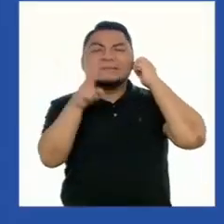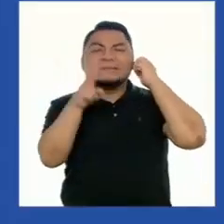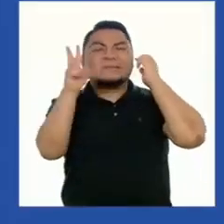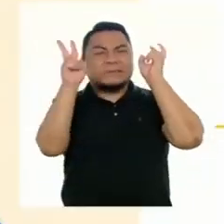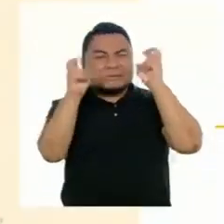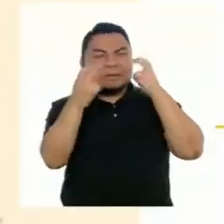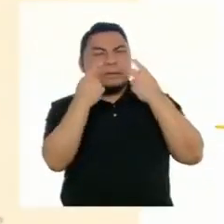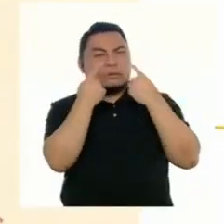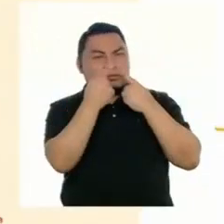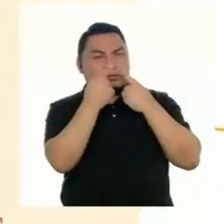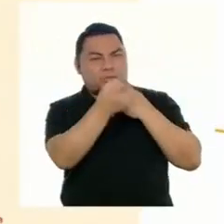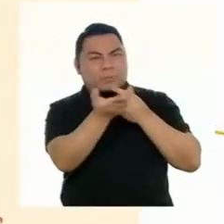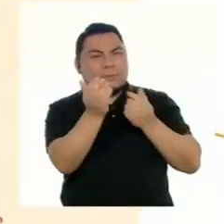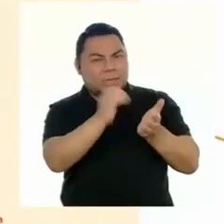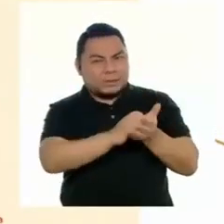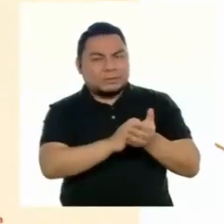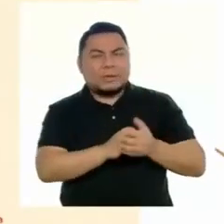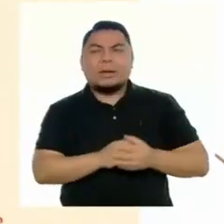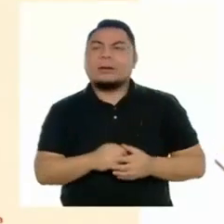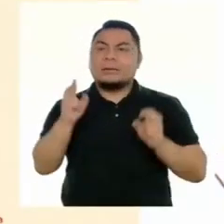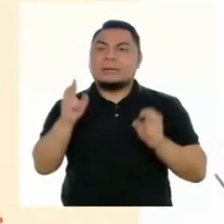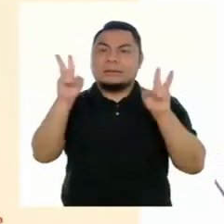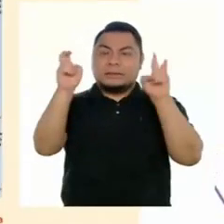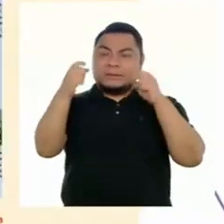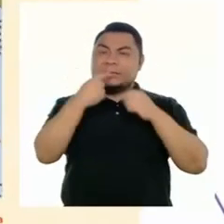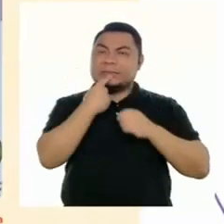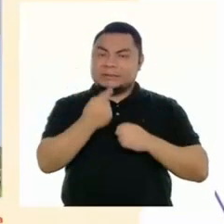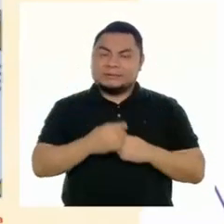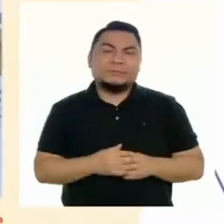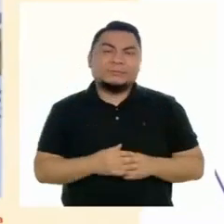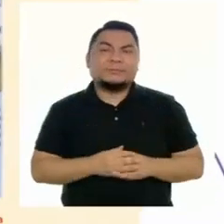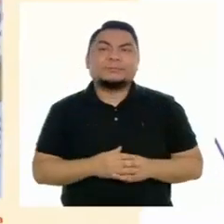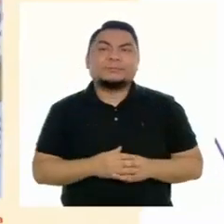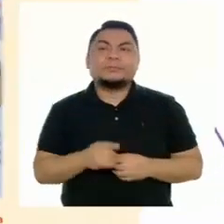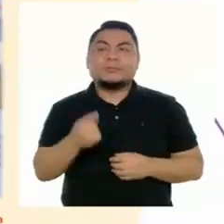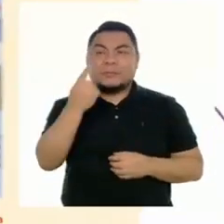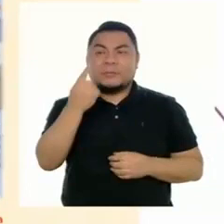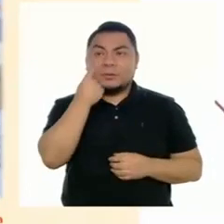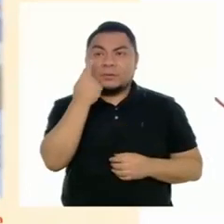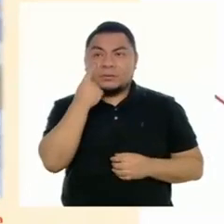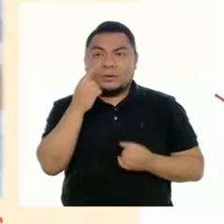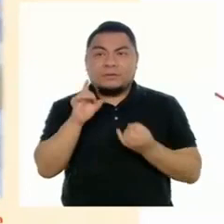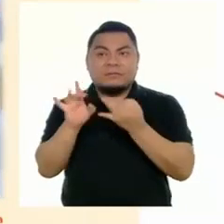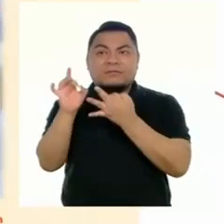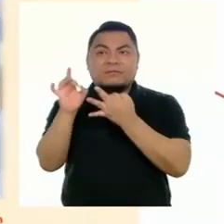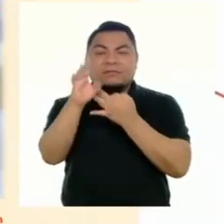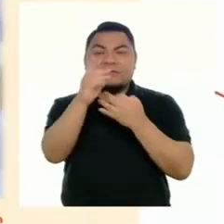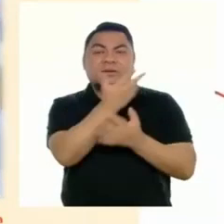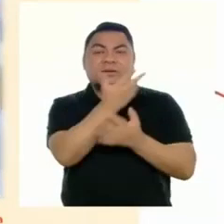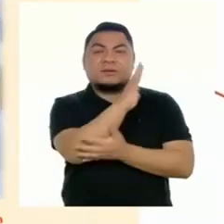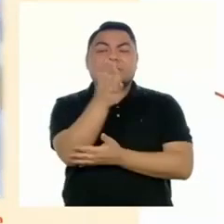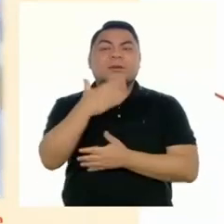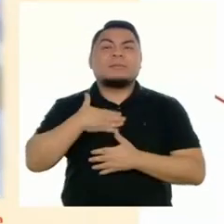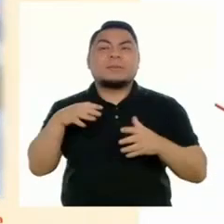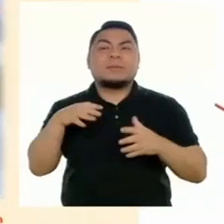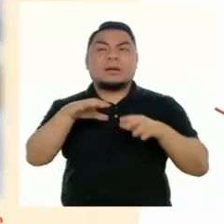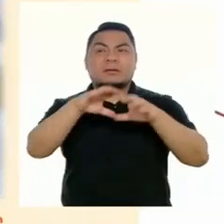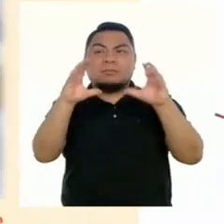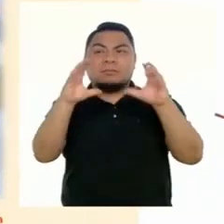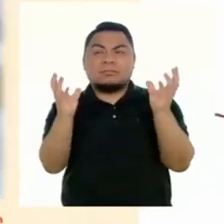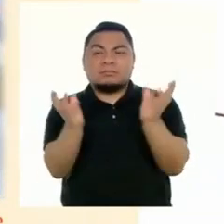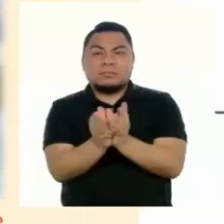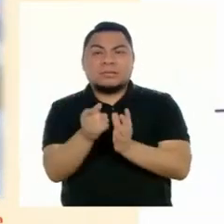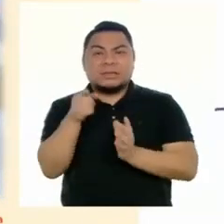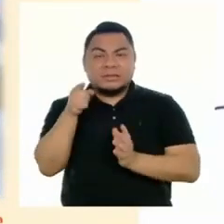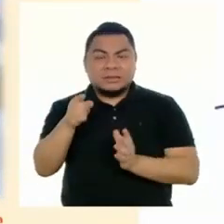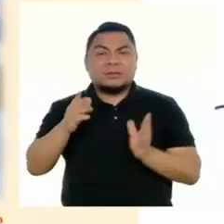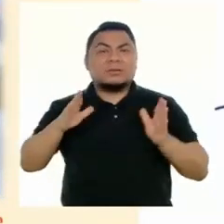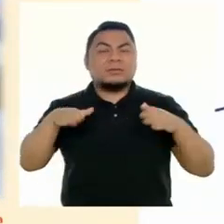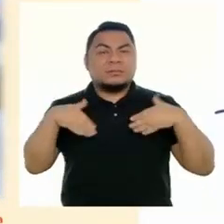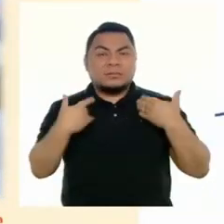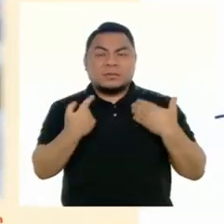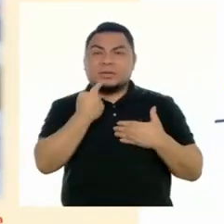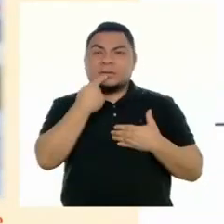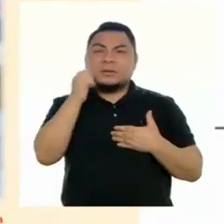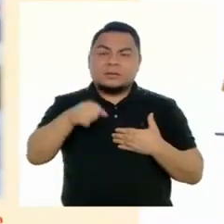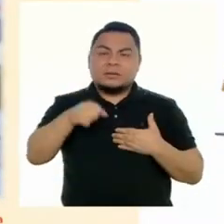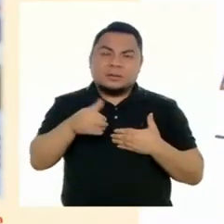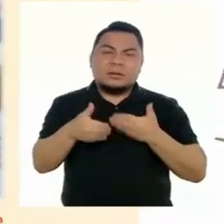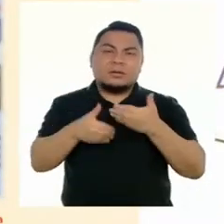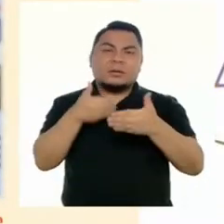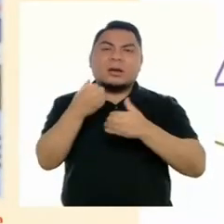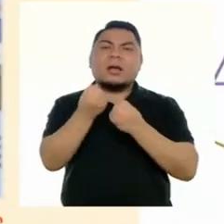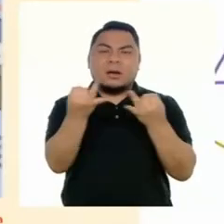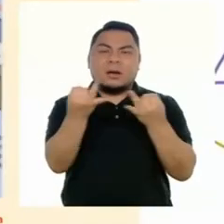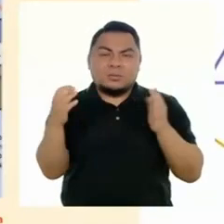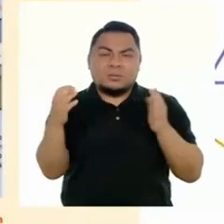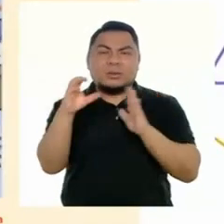el tema. A ver, el título dice lo siguiente: Conociendo la biodiversidad de mi tierra. Con ese título puedo intuir que va a